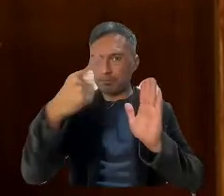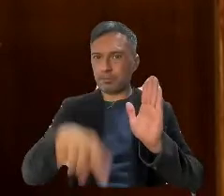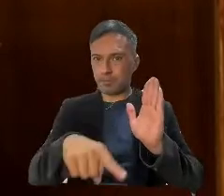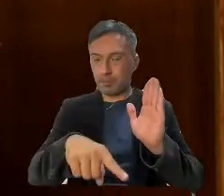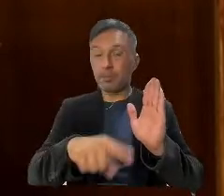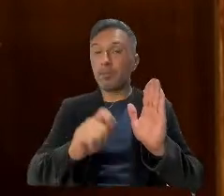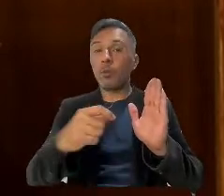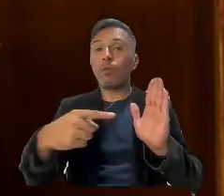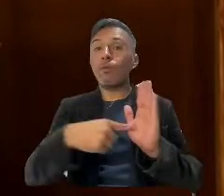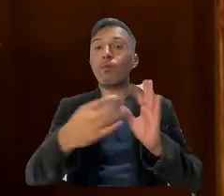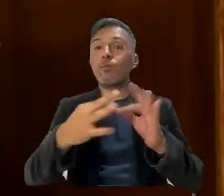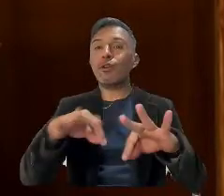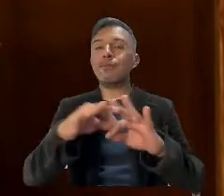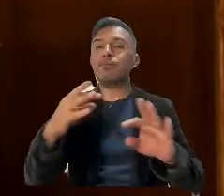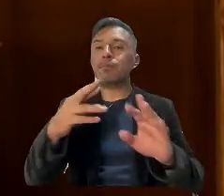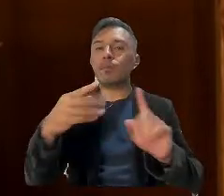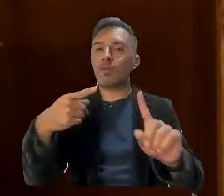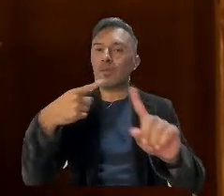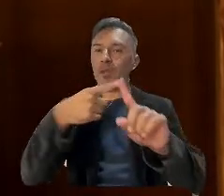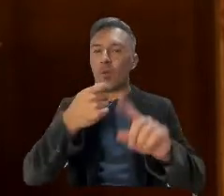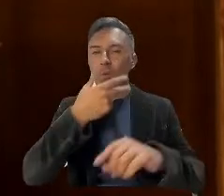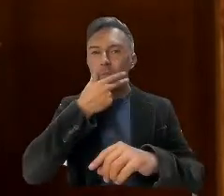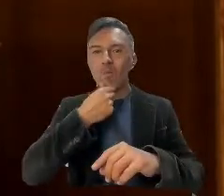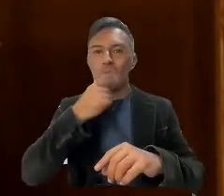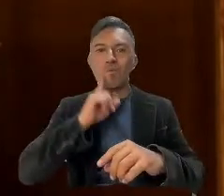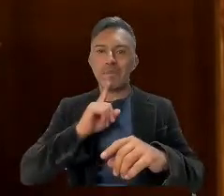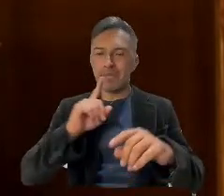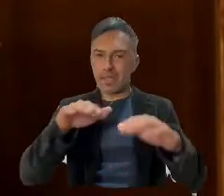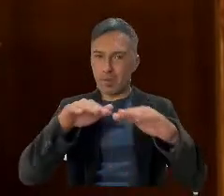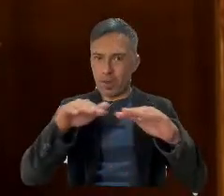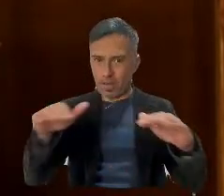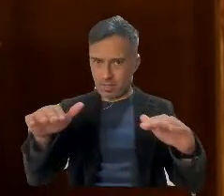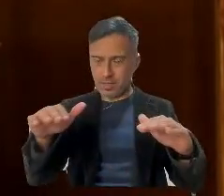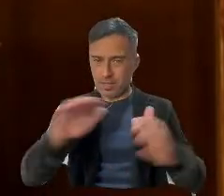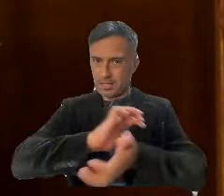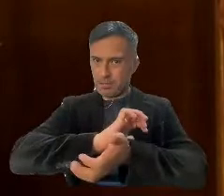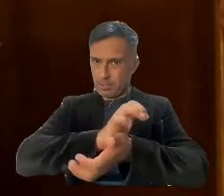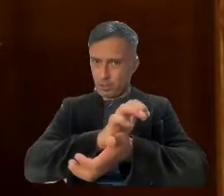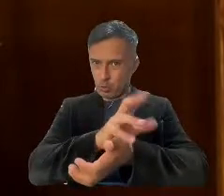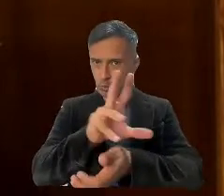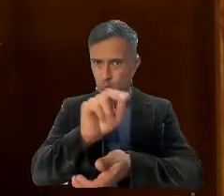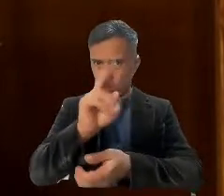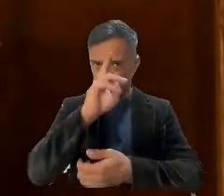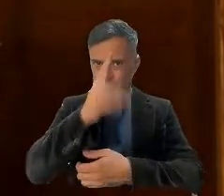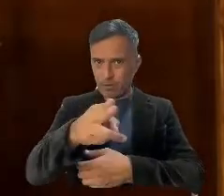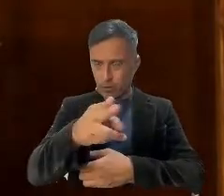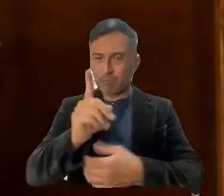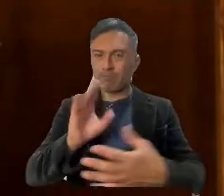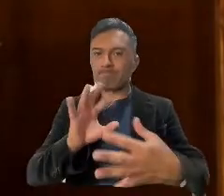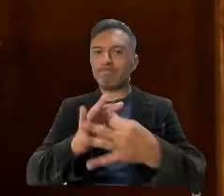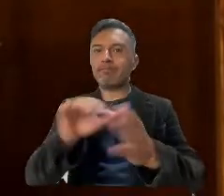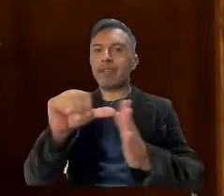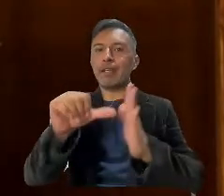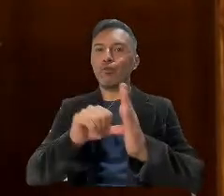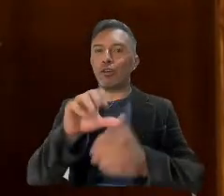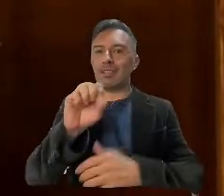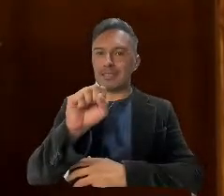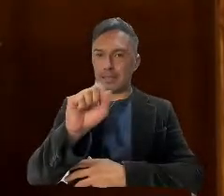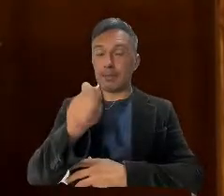igualdad y no discriminación con el artículo 60, la protección de los derechos de los